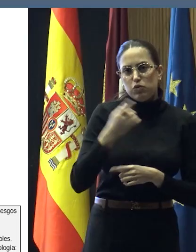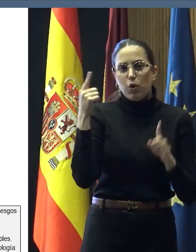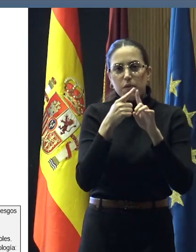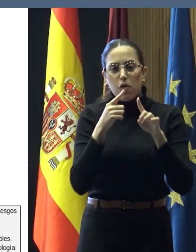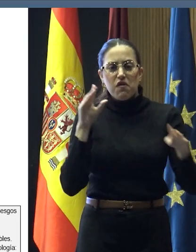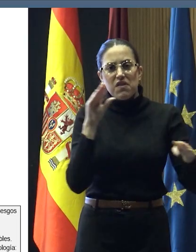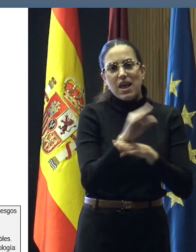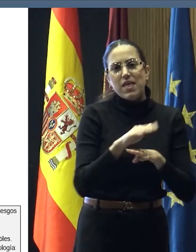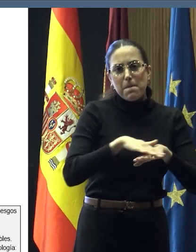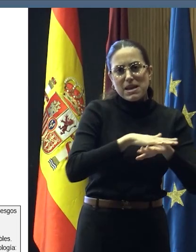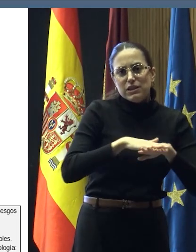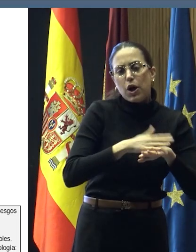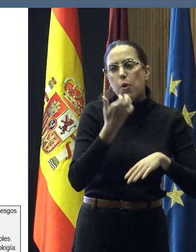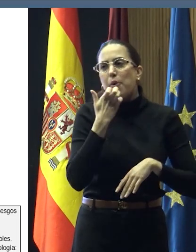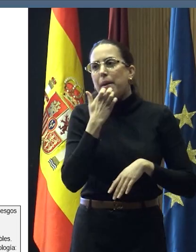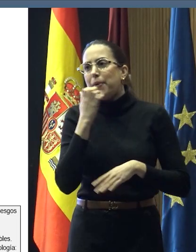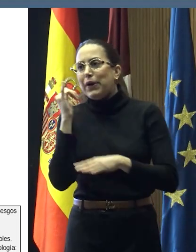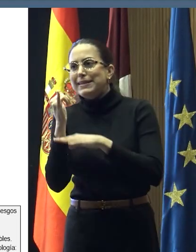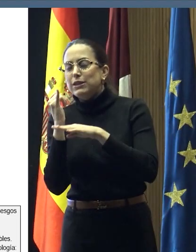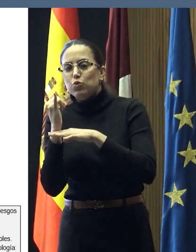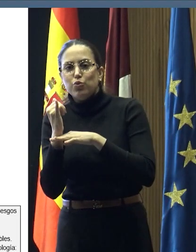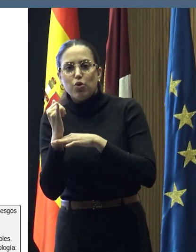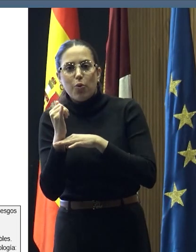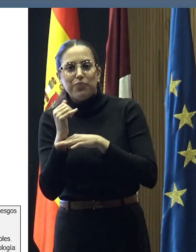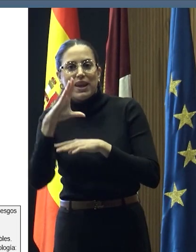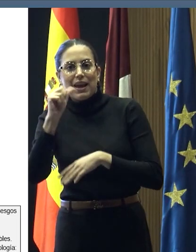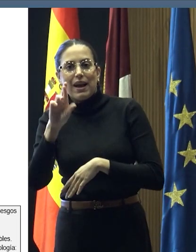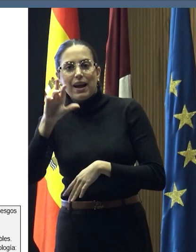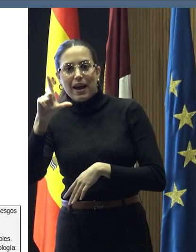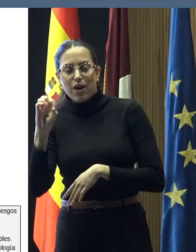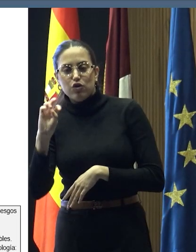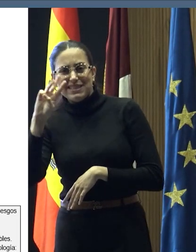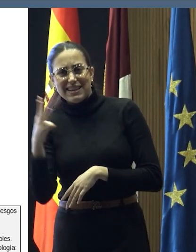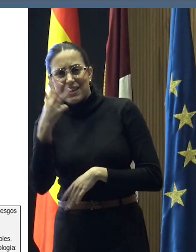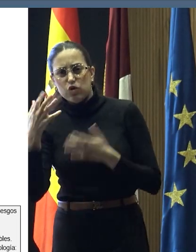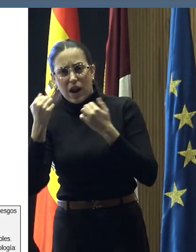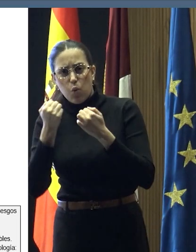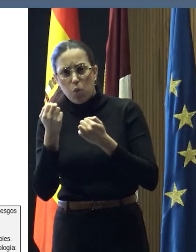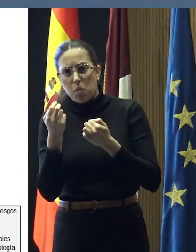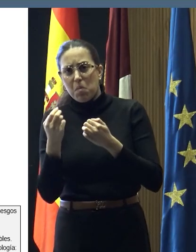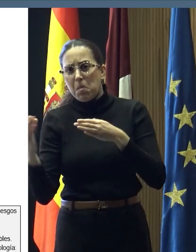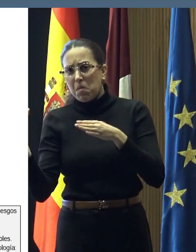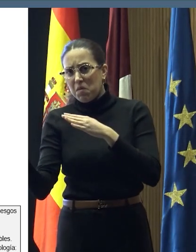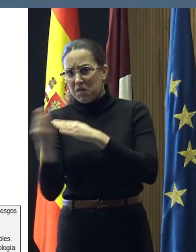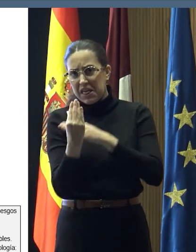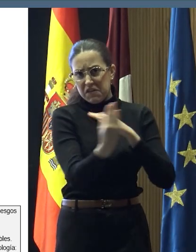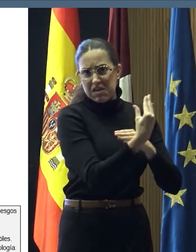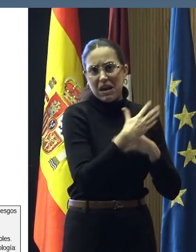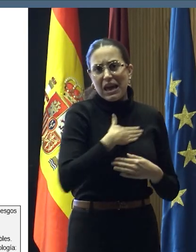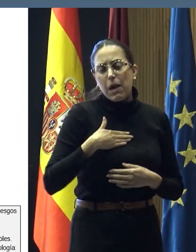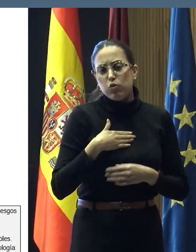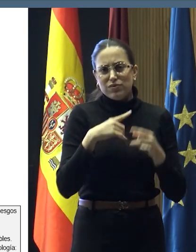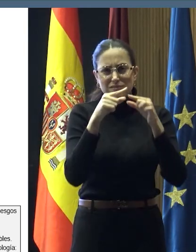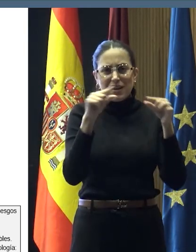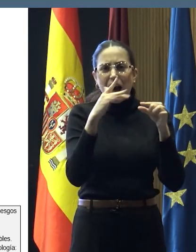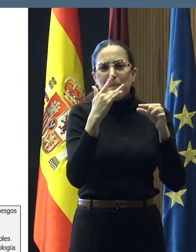financiado por el Ministerio o por el Instituto Carlos III, el Instituto de Salud, donde veis que